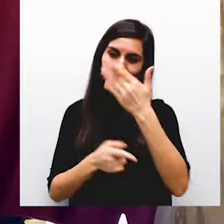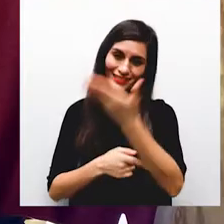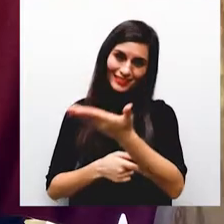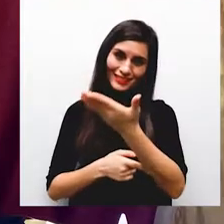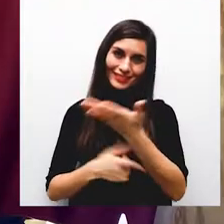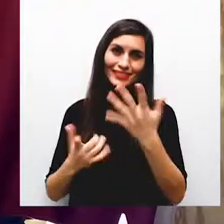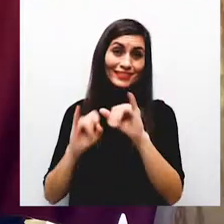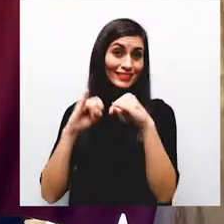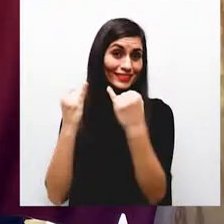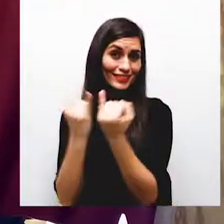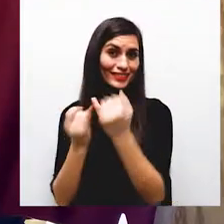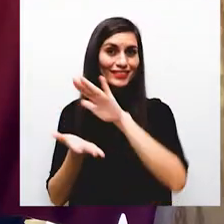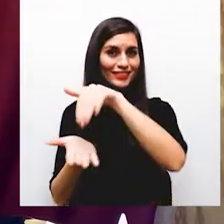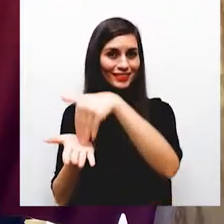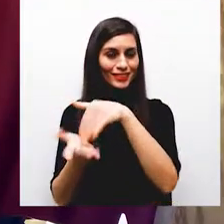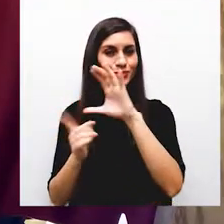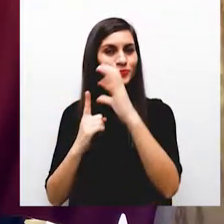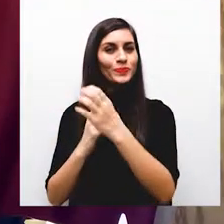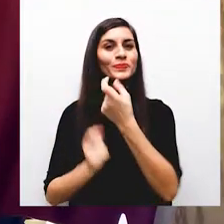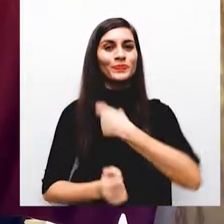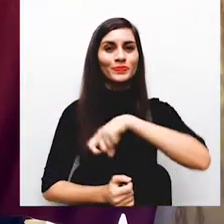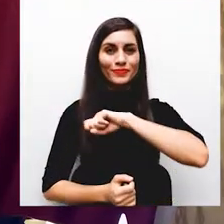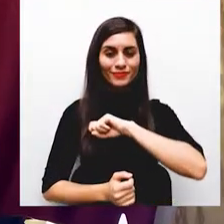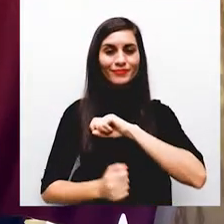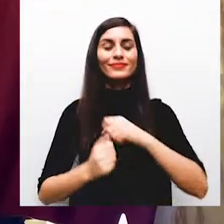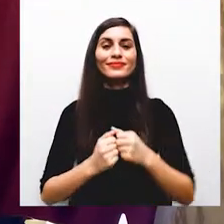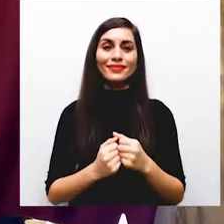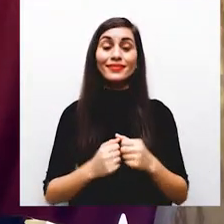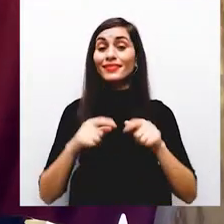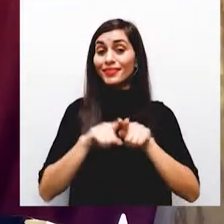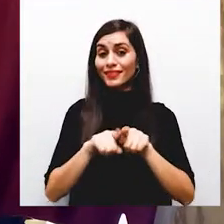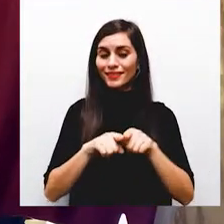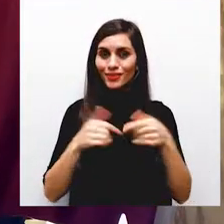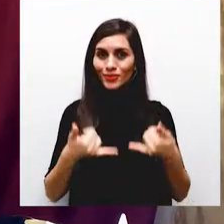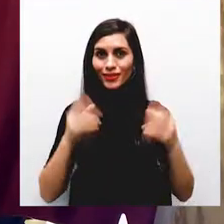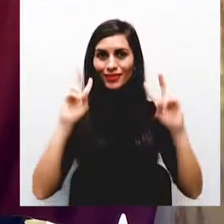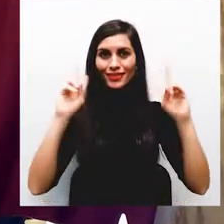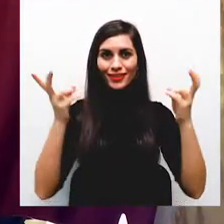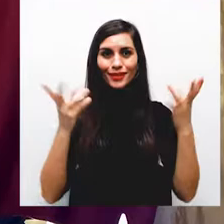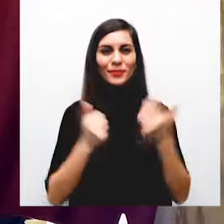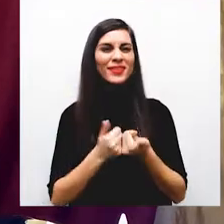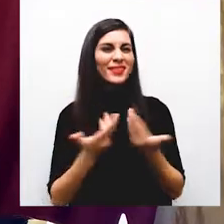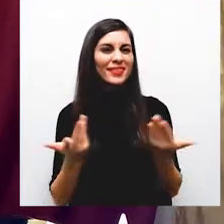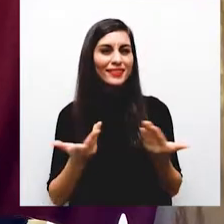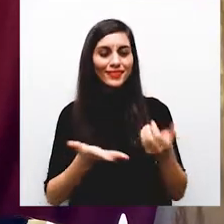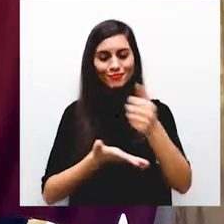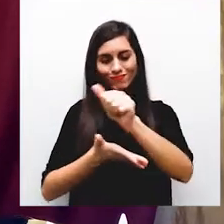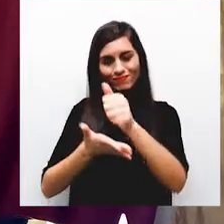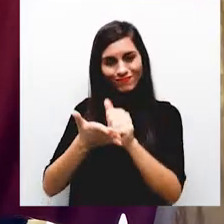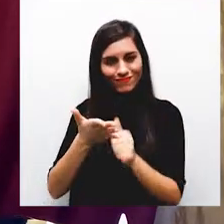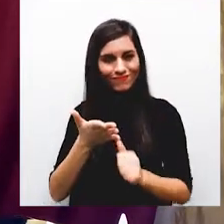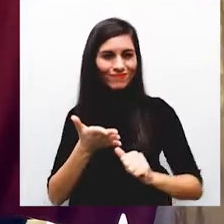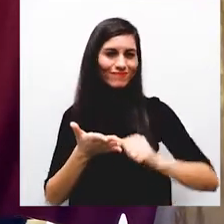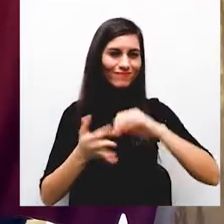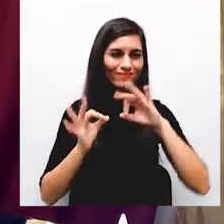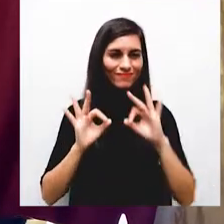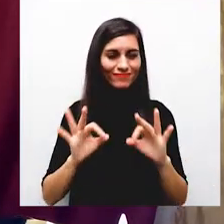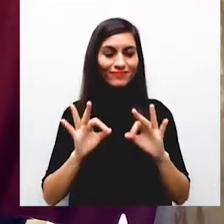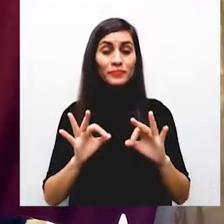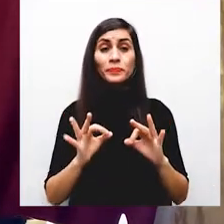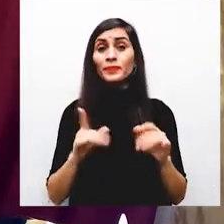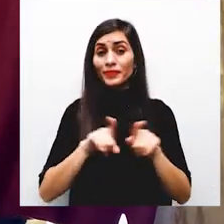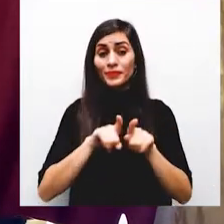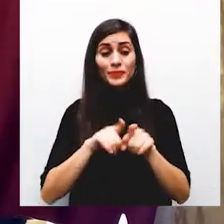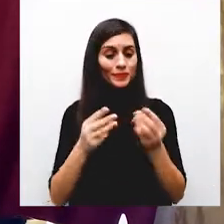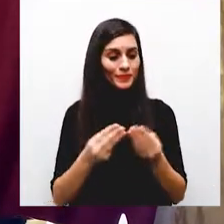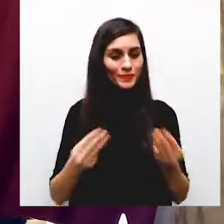gracias al Centro Cultural de España. Entonces vamos a hablar un poquito de arte, vamos a mezclar muchos elementos,